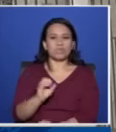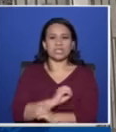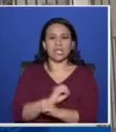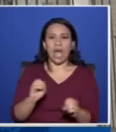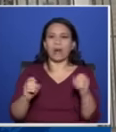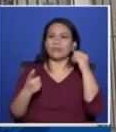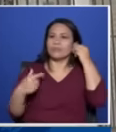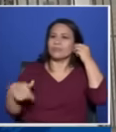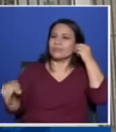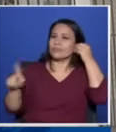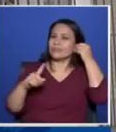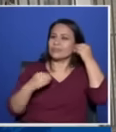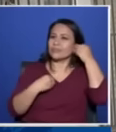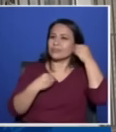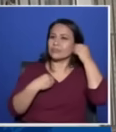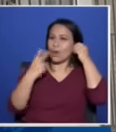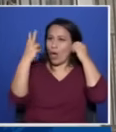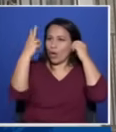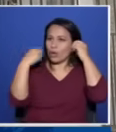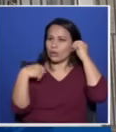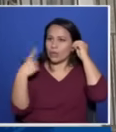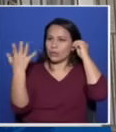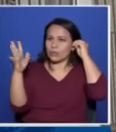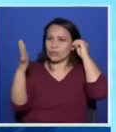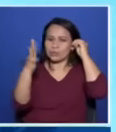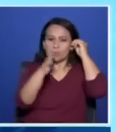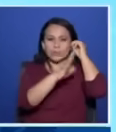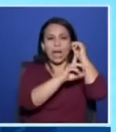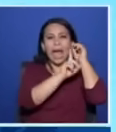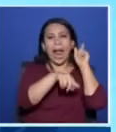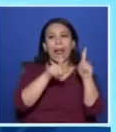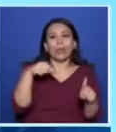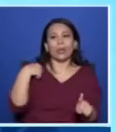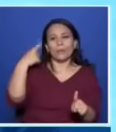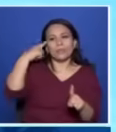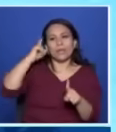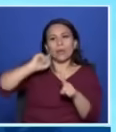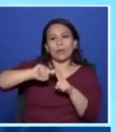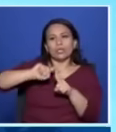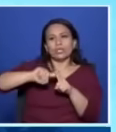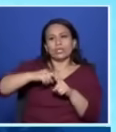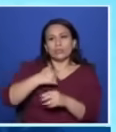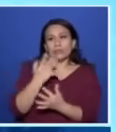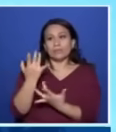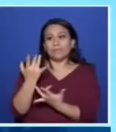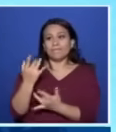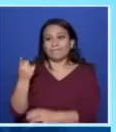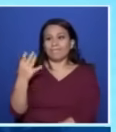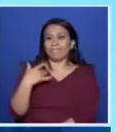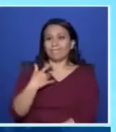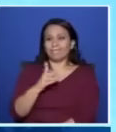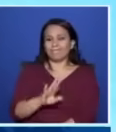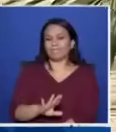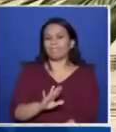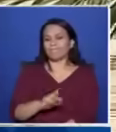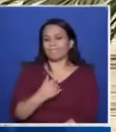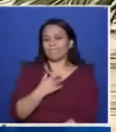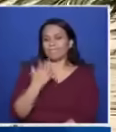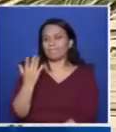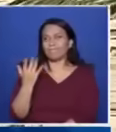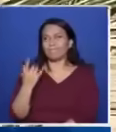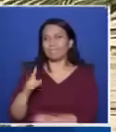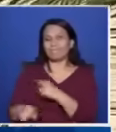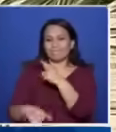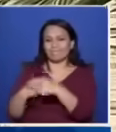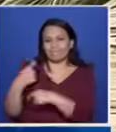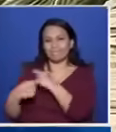igual, porque prácticamente no hay huéspedes, aunque algunos dueños de hosterías como Esperanza López no pierden el optimismo y confían